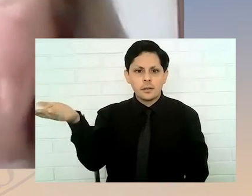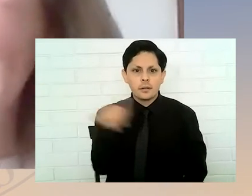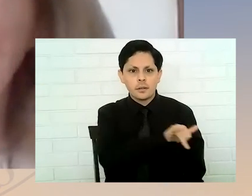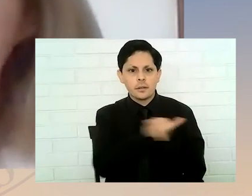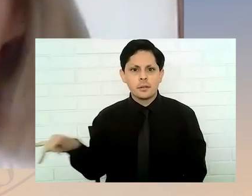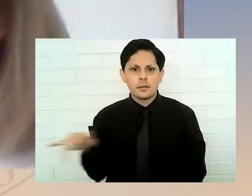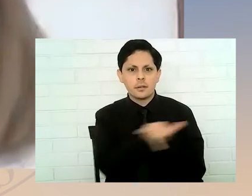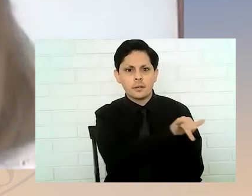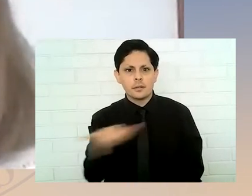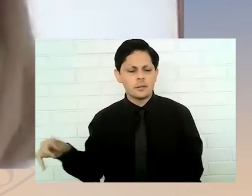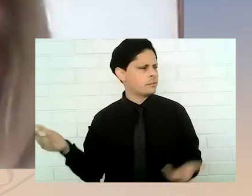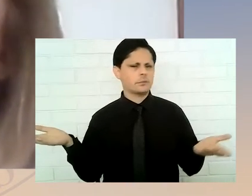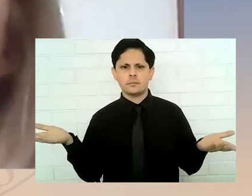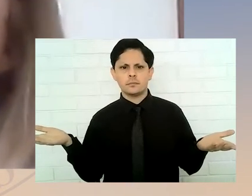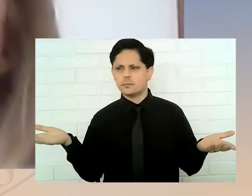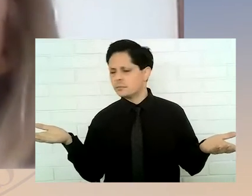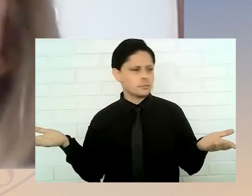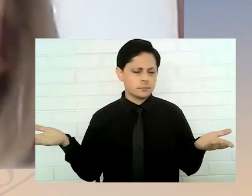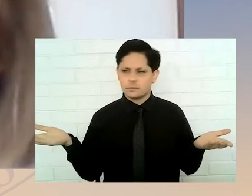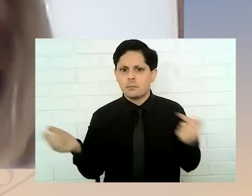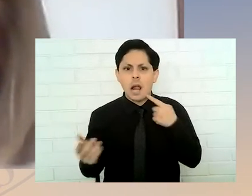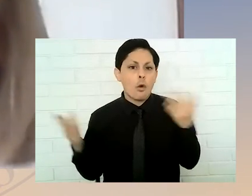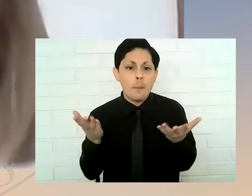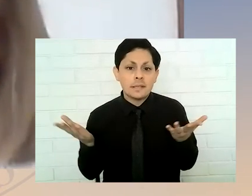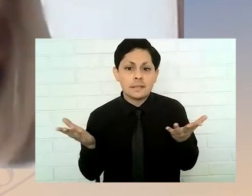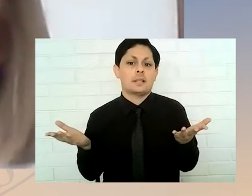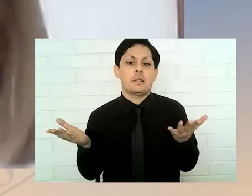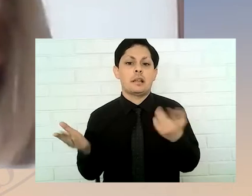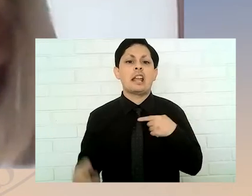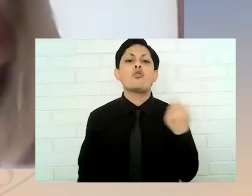Algo pasa en nuestra formación que